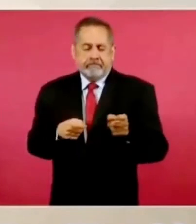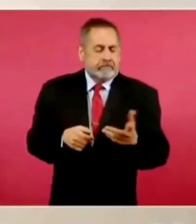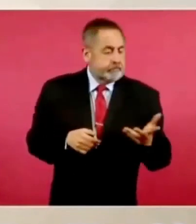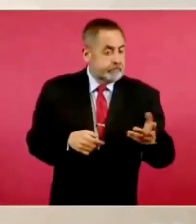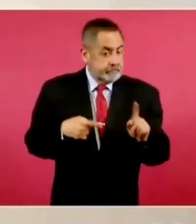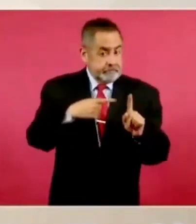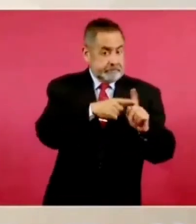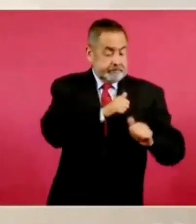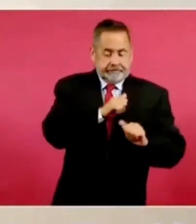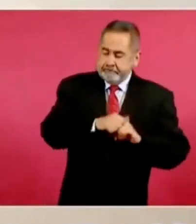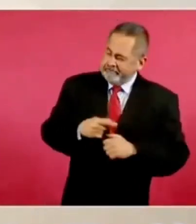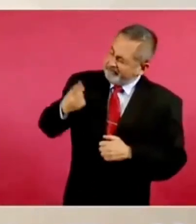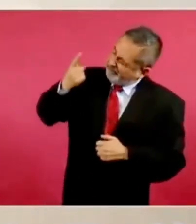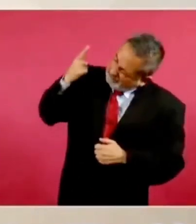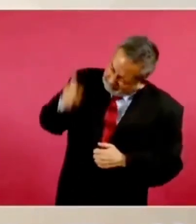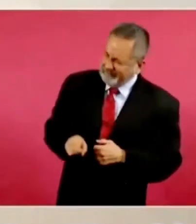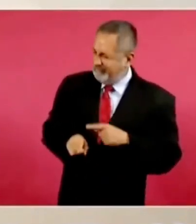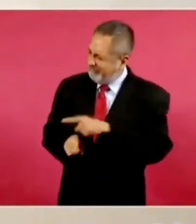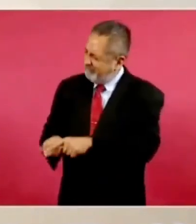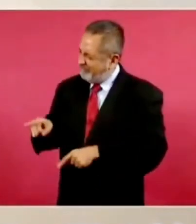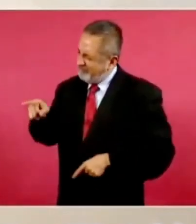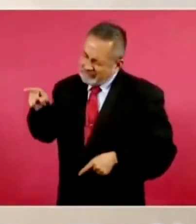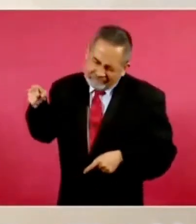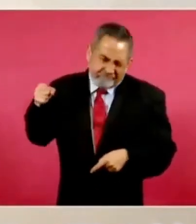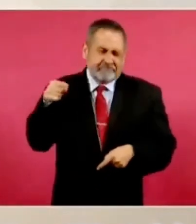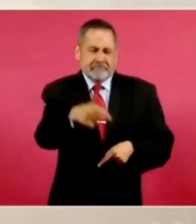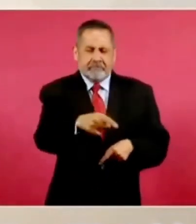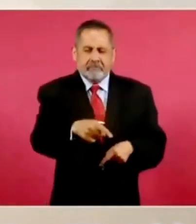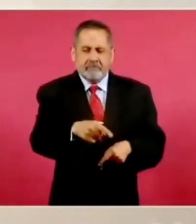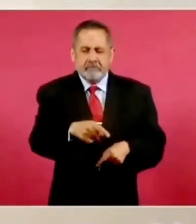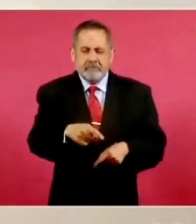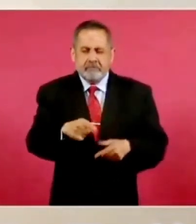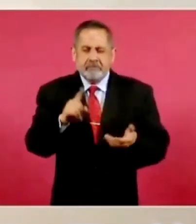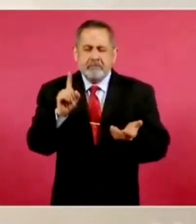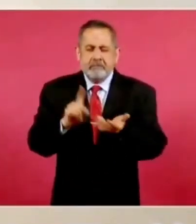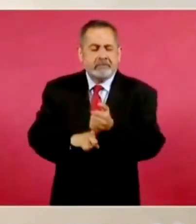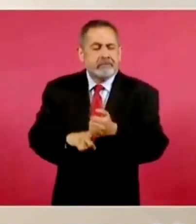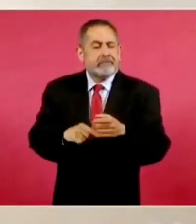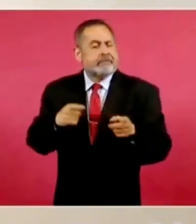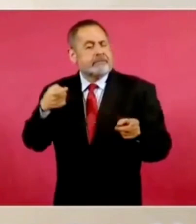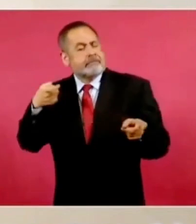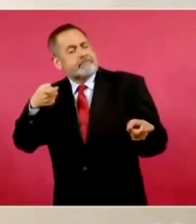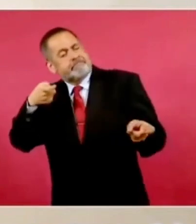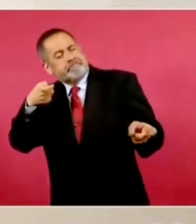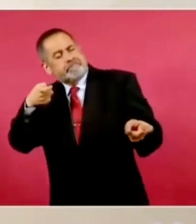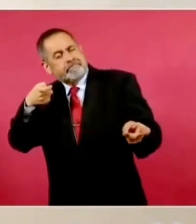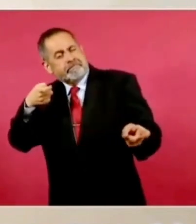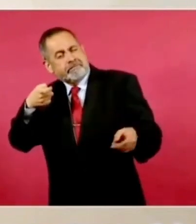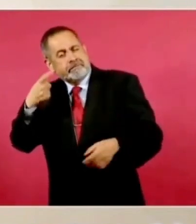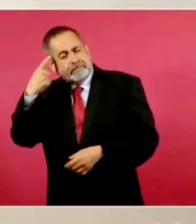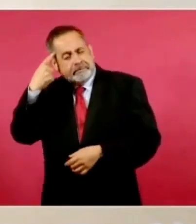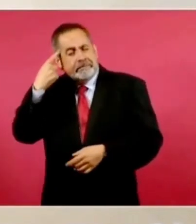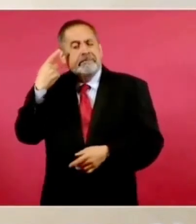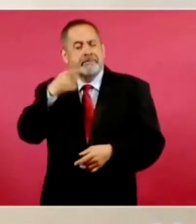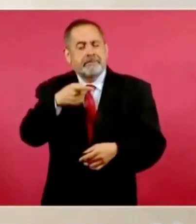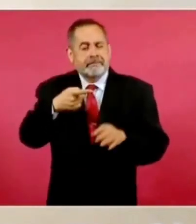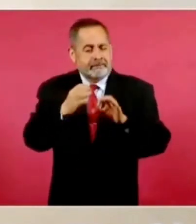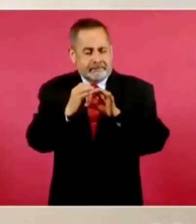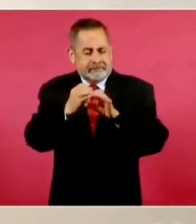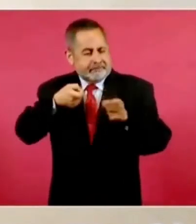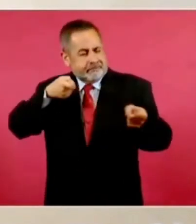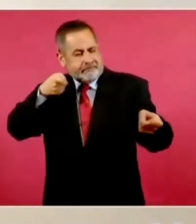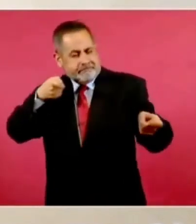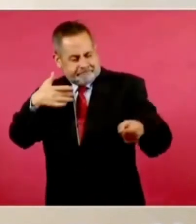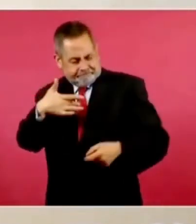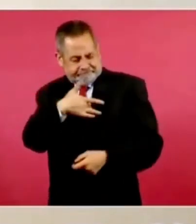a 2 de ellos que le pusieran las bocas de los fusiles directamente en